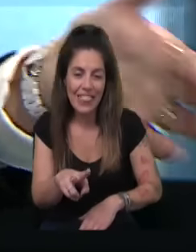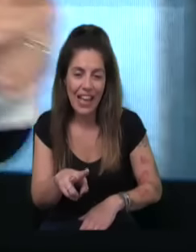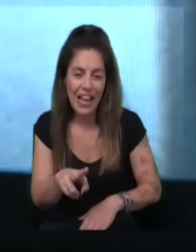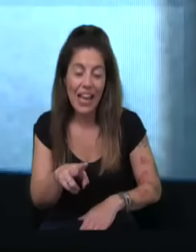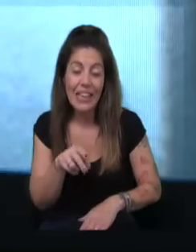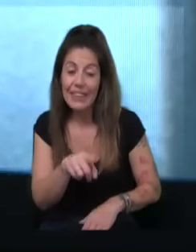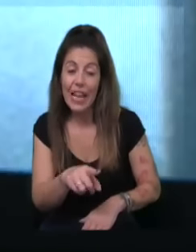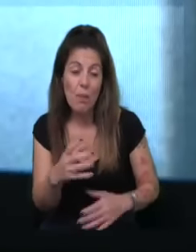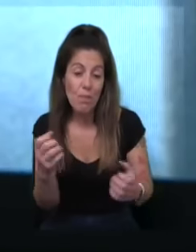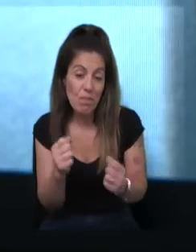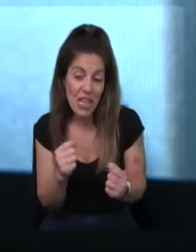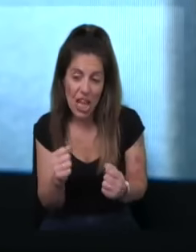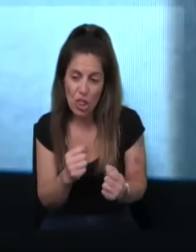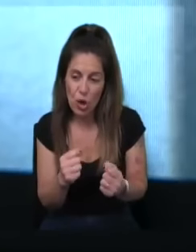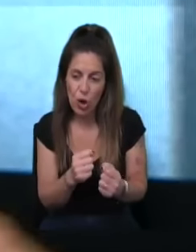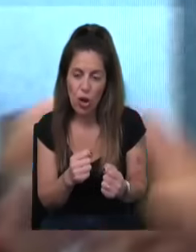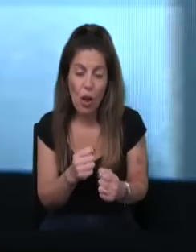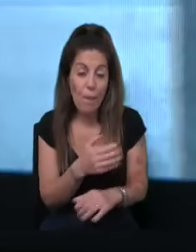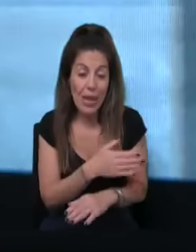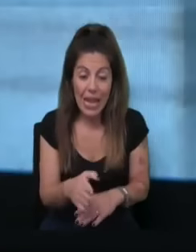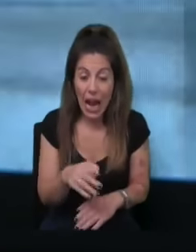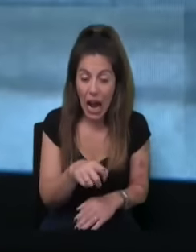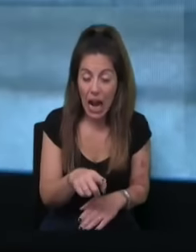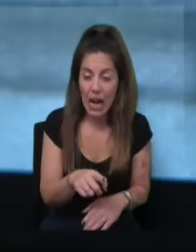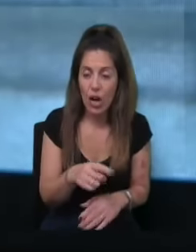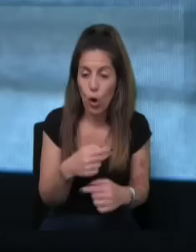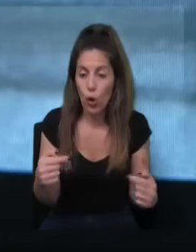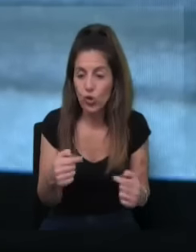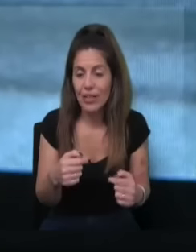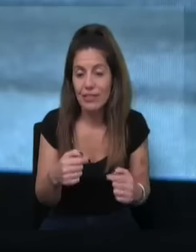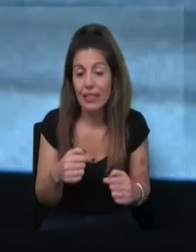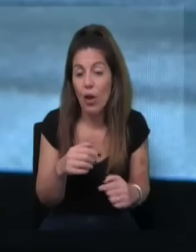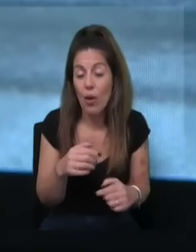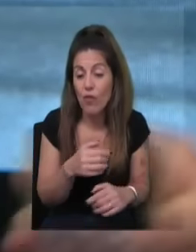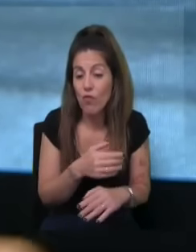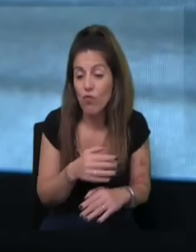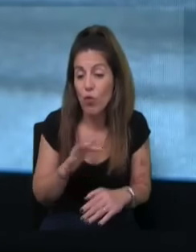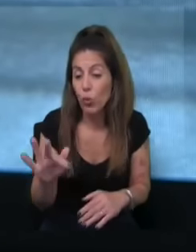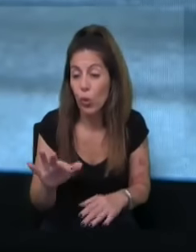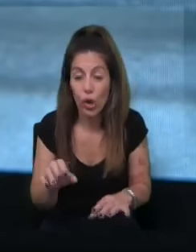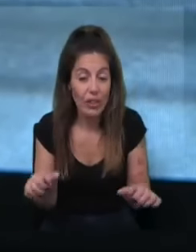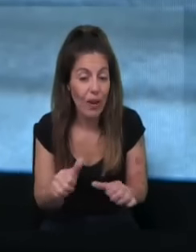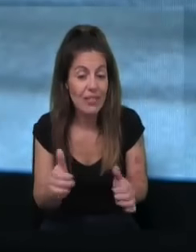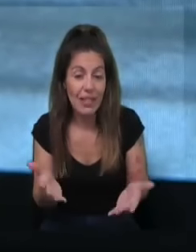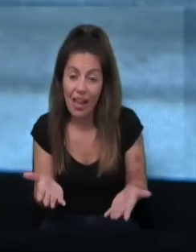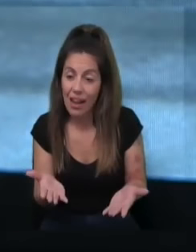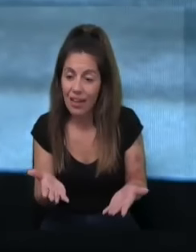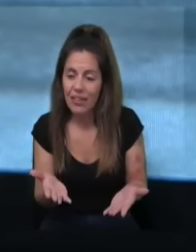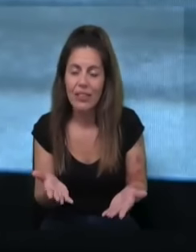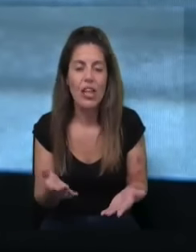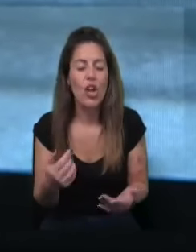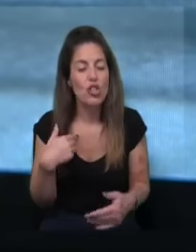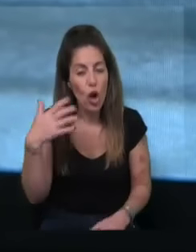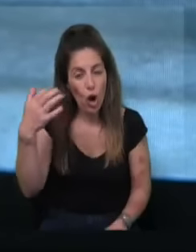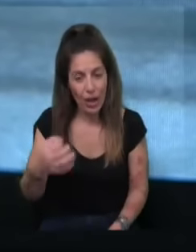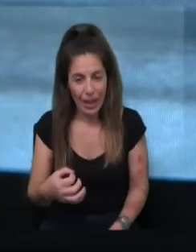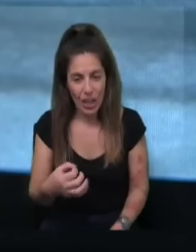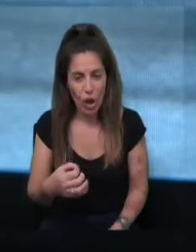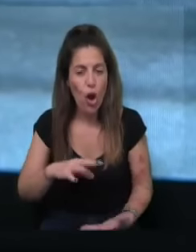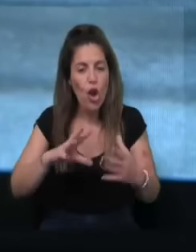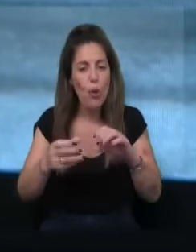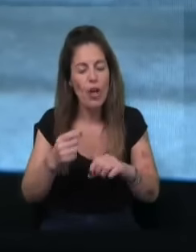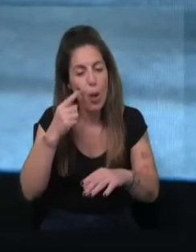pasar esto no Las profecías que terminan siendo autocumplidas yo creo en los modelos